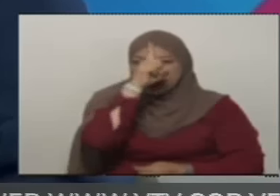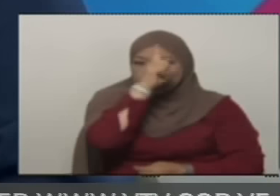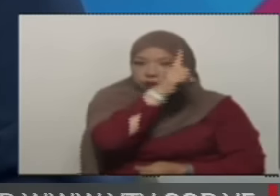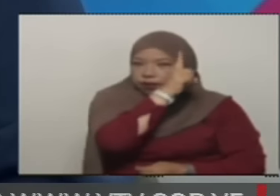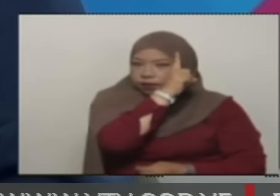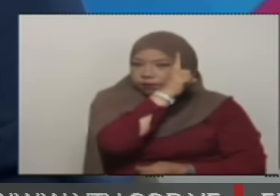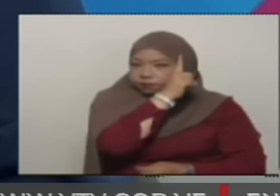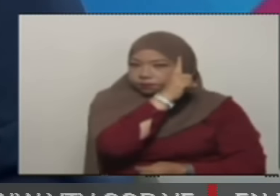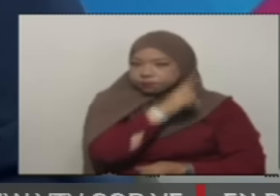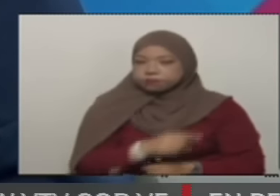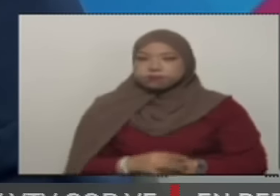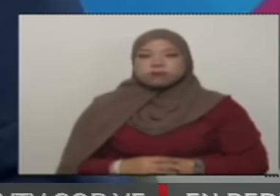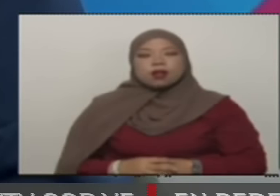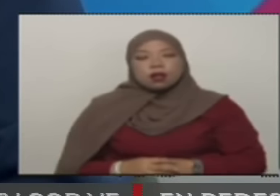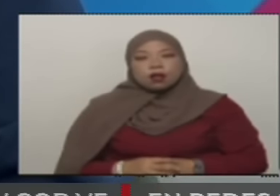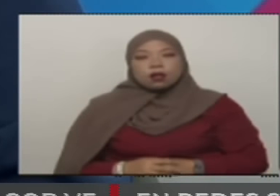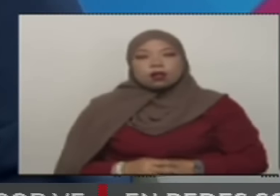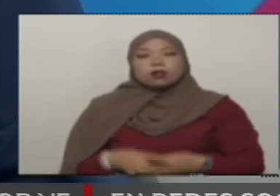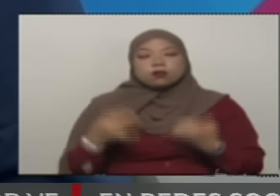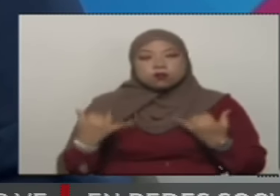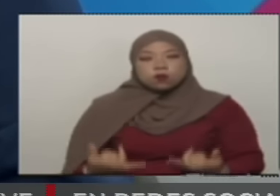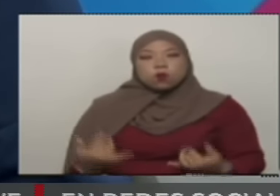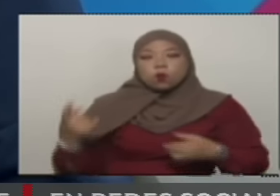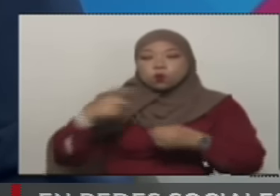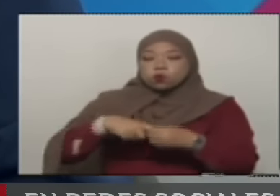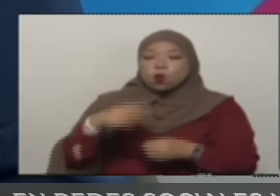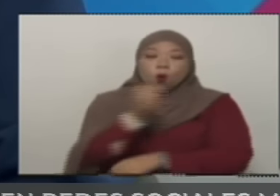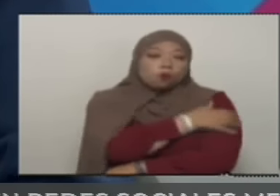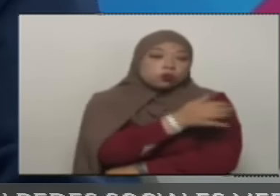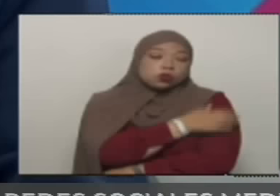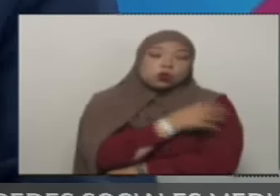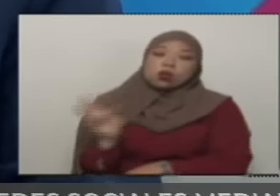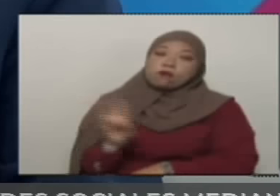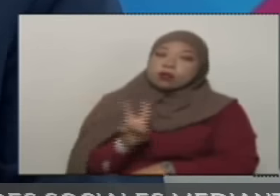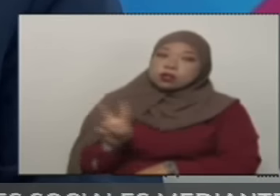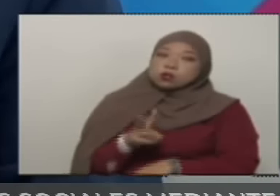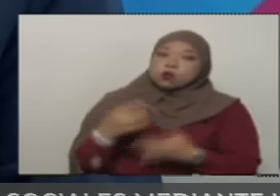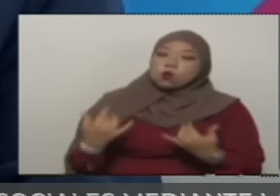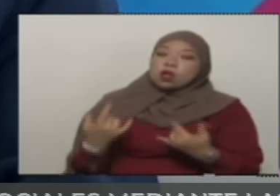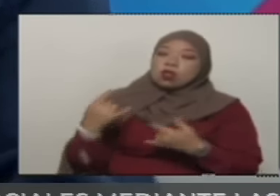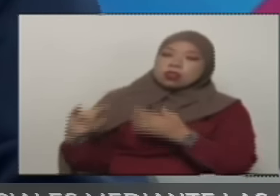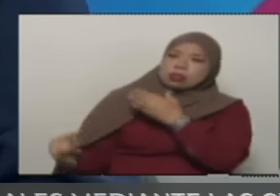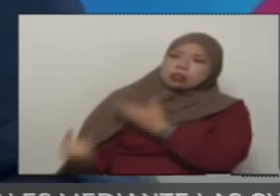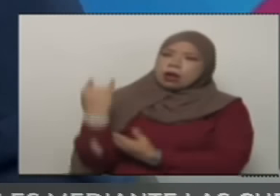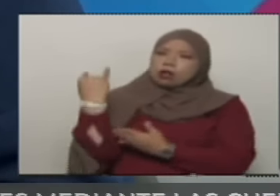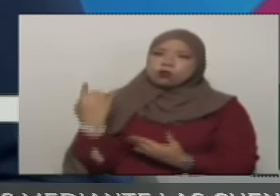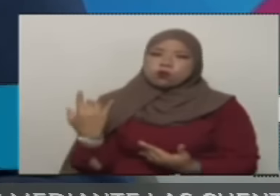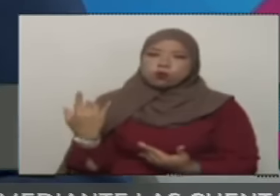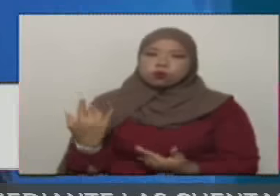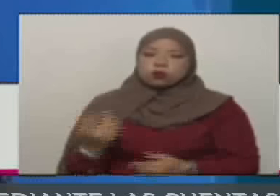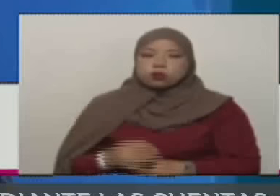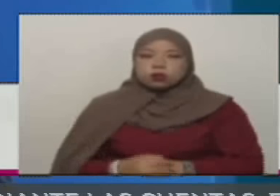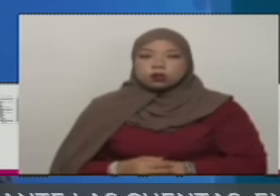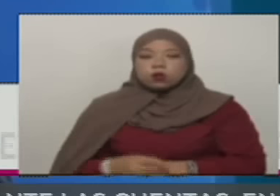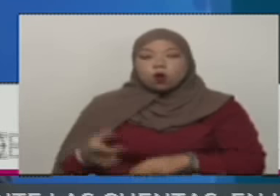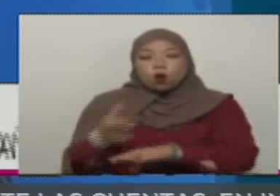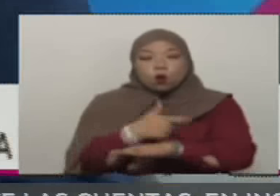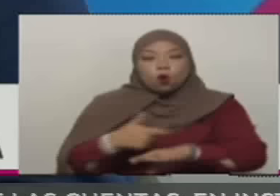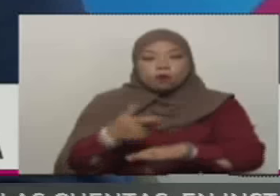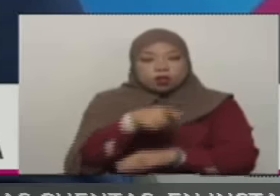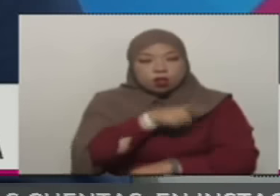ulterior división todavía más grande en el seno de la oposición, quien lo llama traidor. Bueno, ¿cómo es el titular que dijiste? Gobierno de